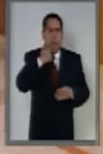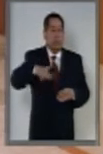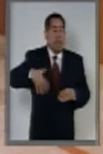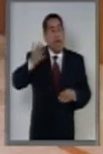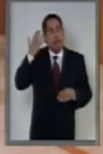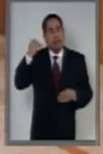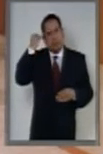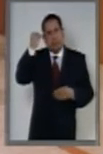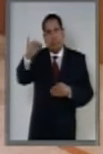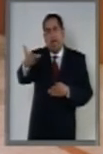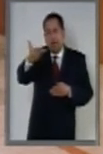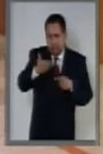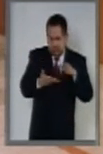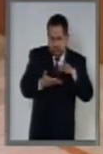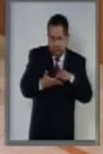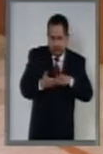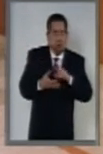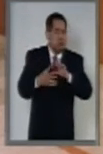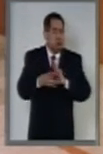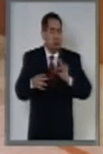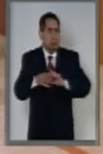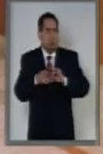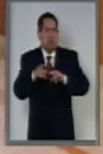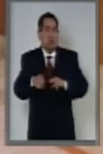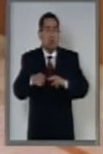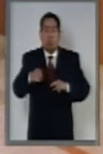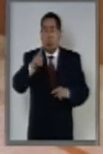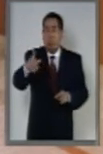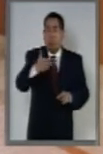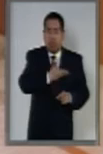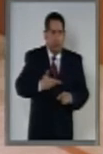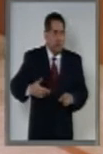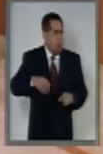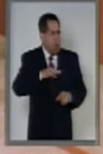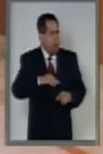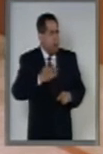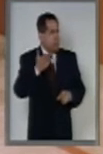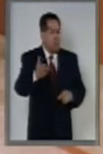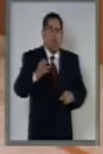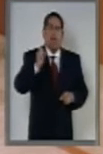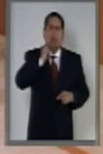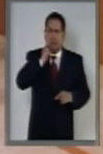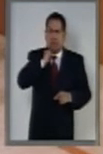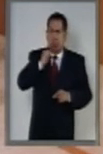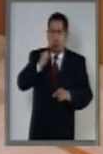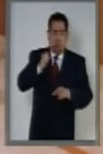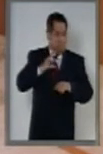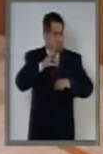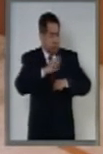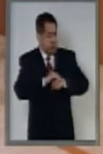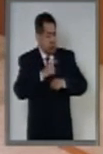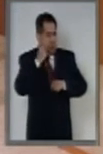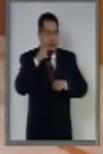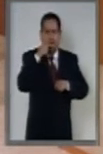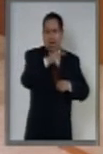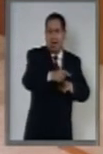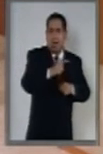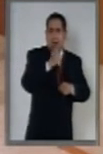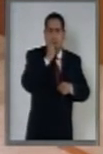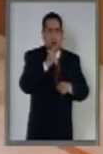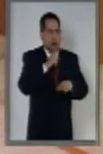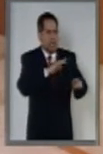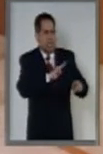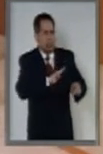originalmente venía en la iniciativa, que el Ejecutivo pudiera solicitar al Senado de la República la desaparición de